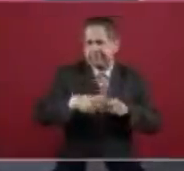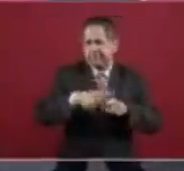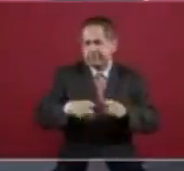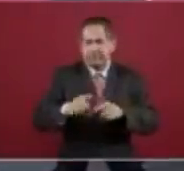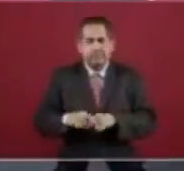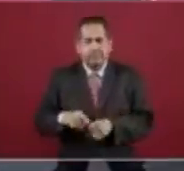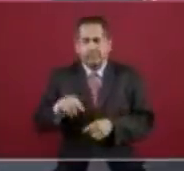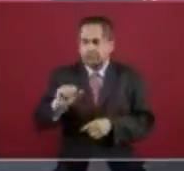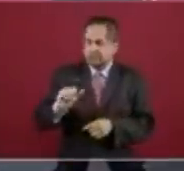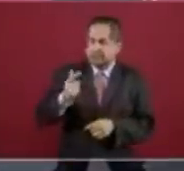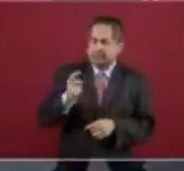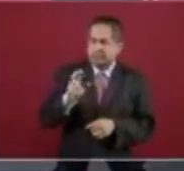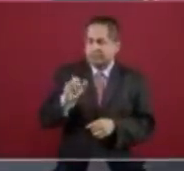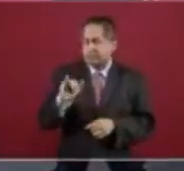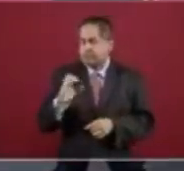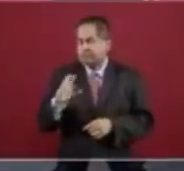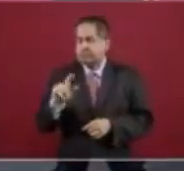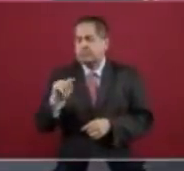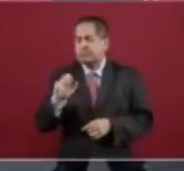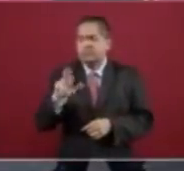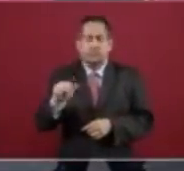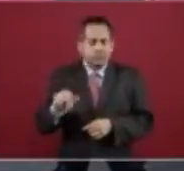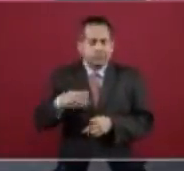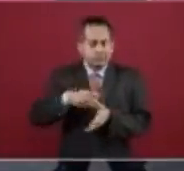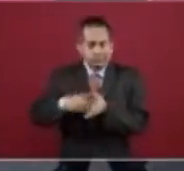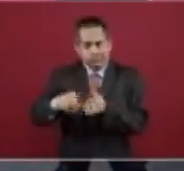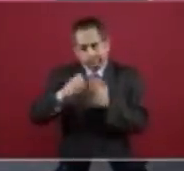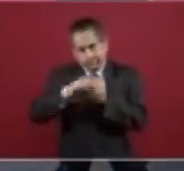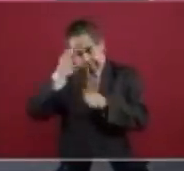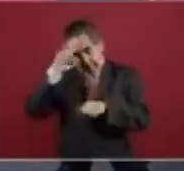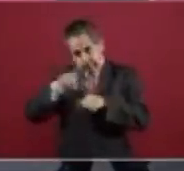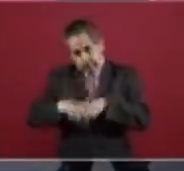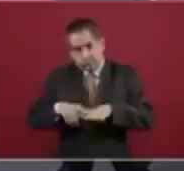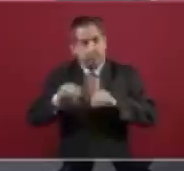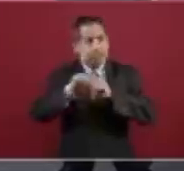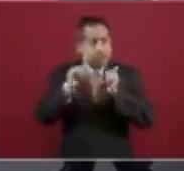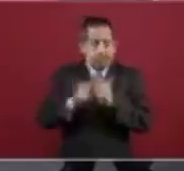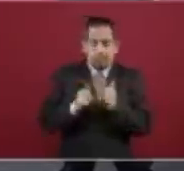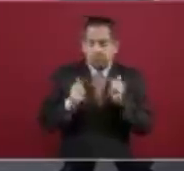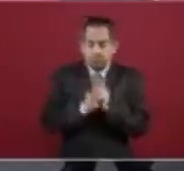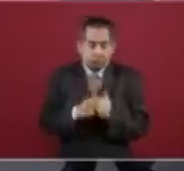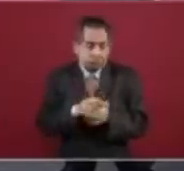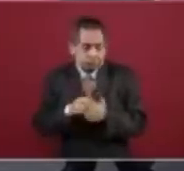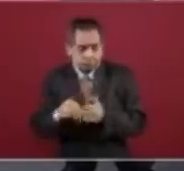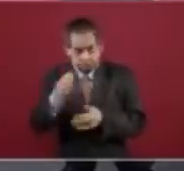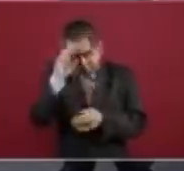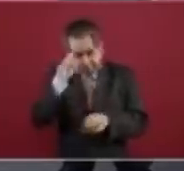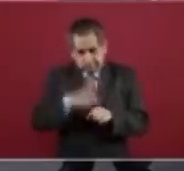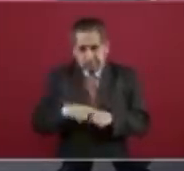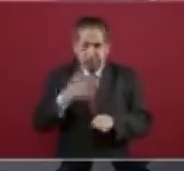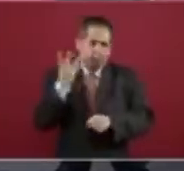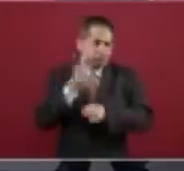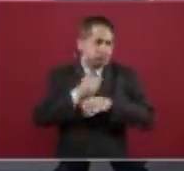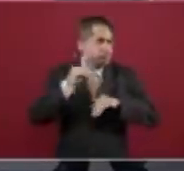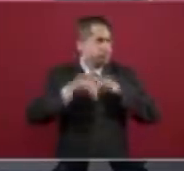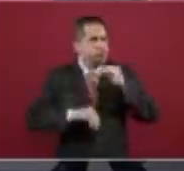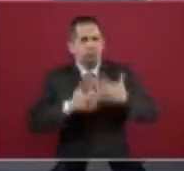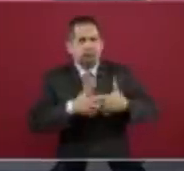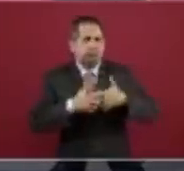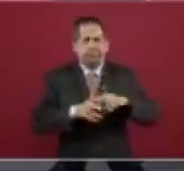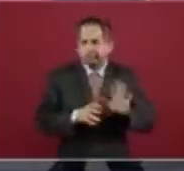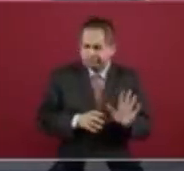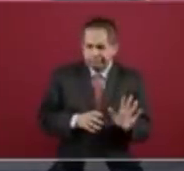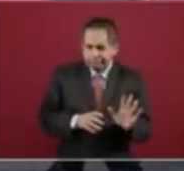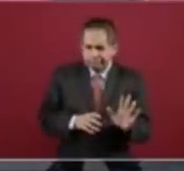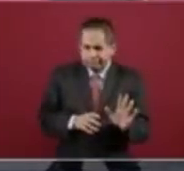palabra agricultura es importante porque finalmente el arte es como la agricultura, no solamente es industrial y